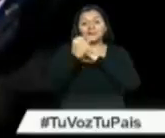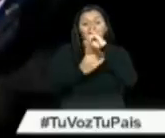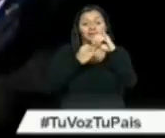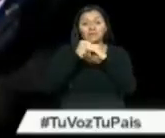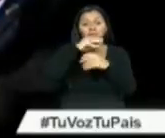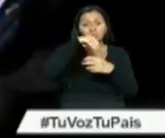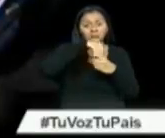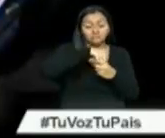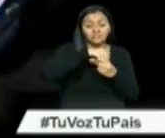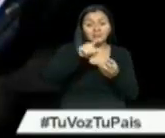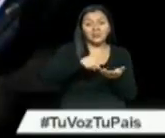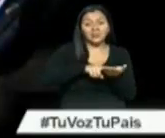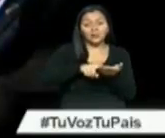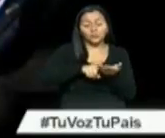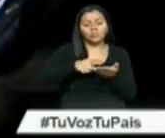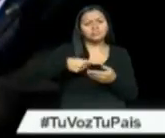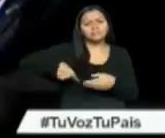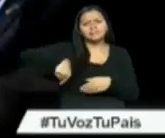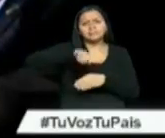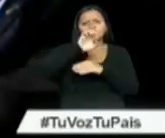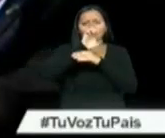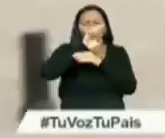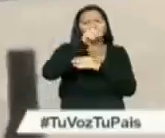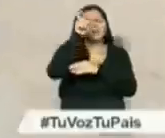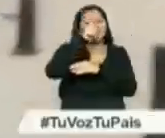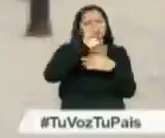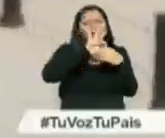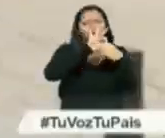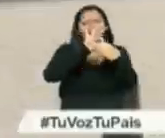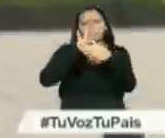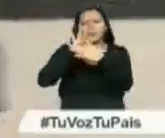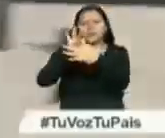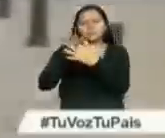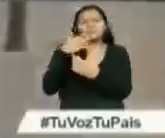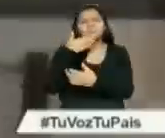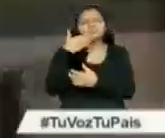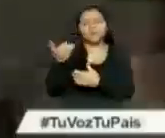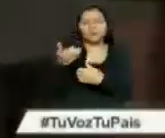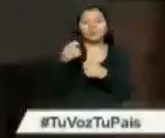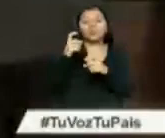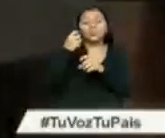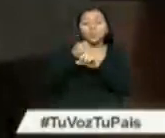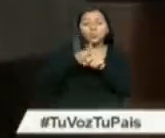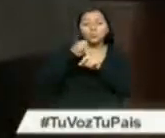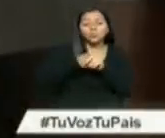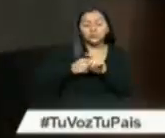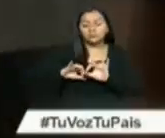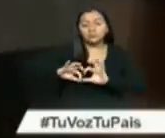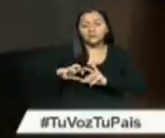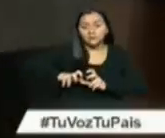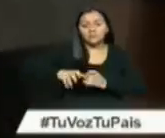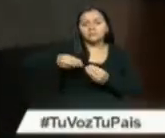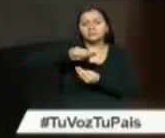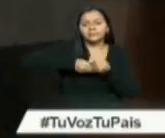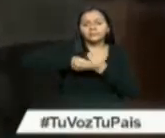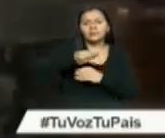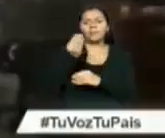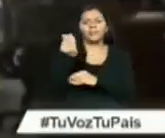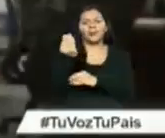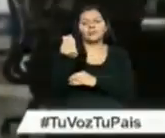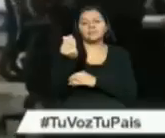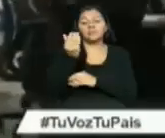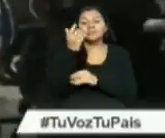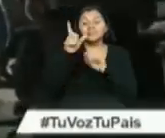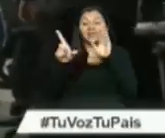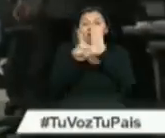la necesidad del país para que se establezca una cooperación más efectiva en el combate de estos delitos, no solo en la construcción rápida